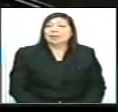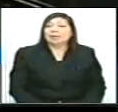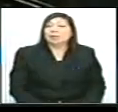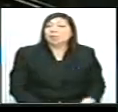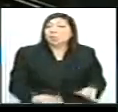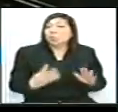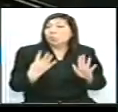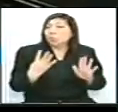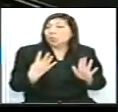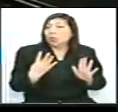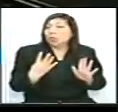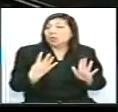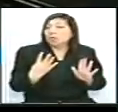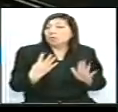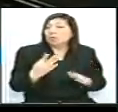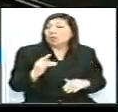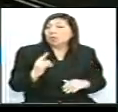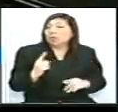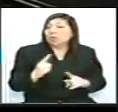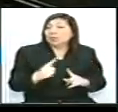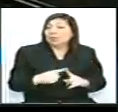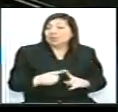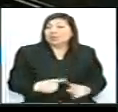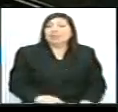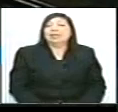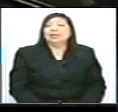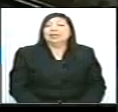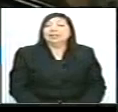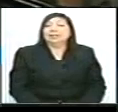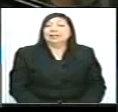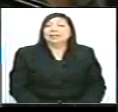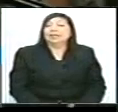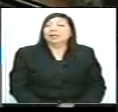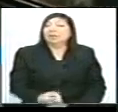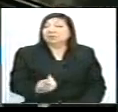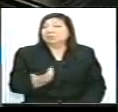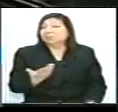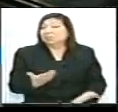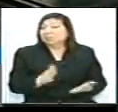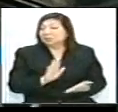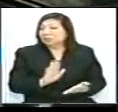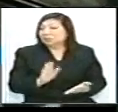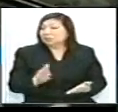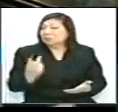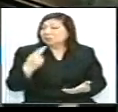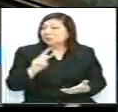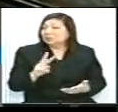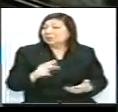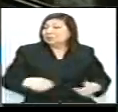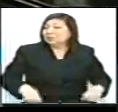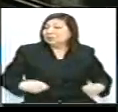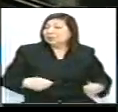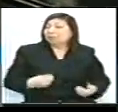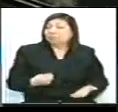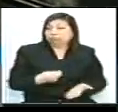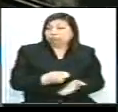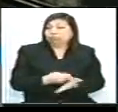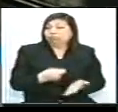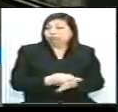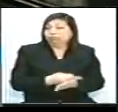9 unidades ejecutoras. Y de ello, vemos que los gastos de